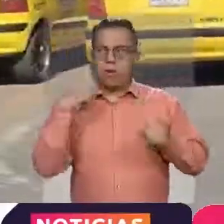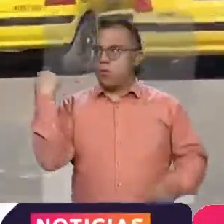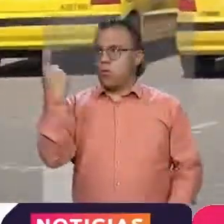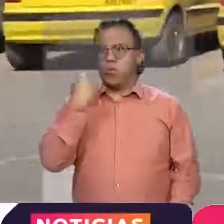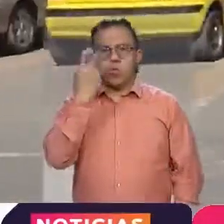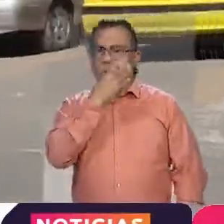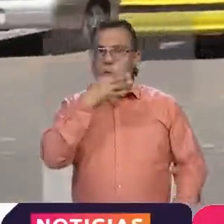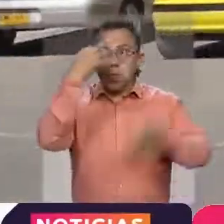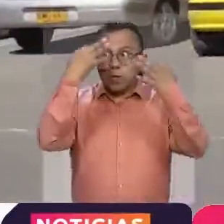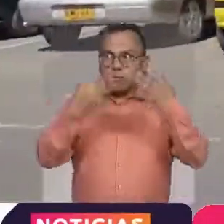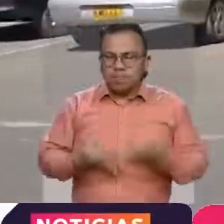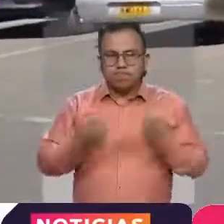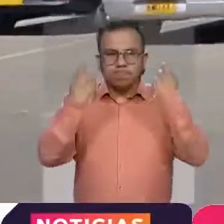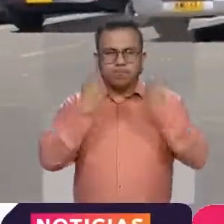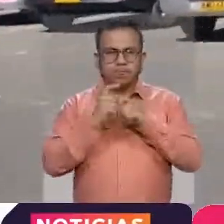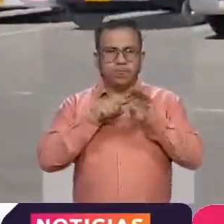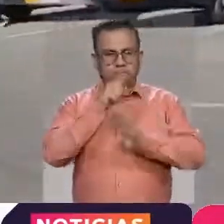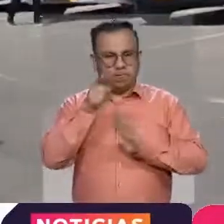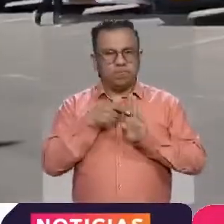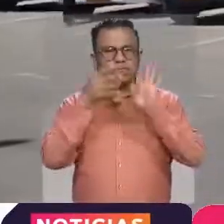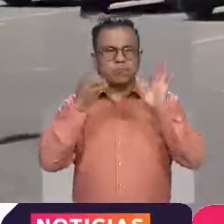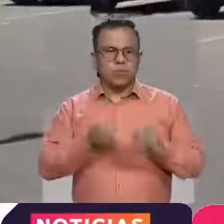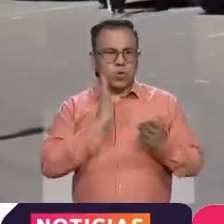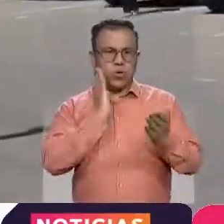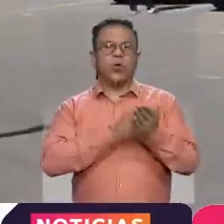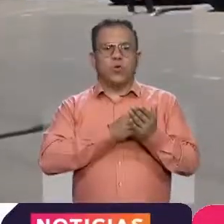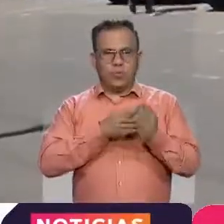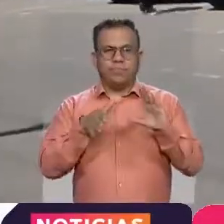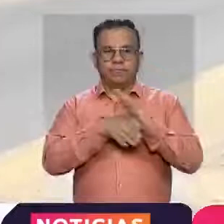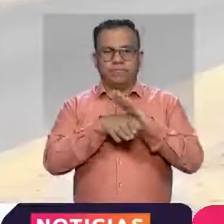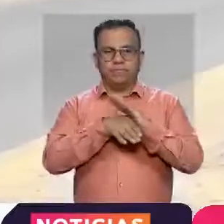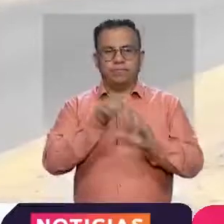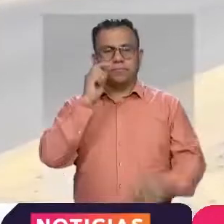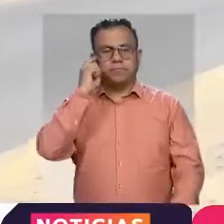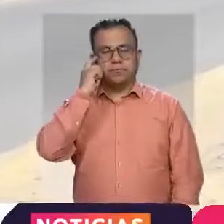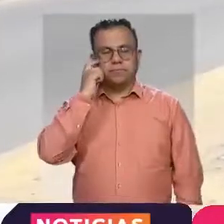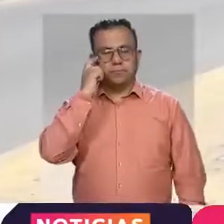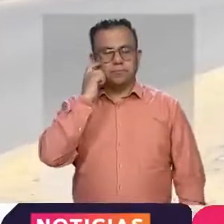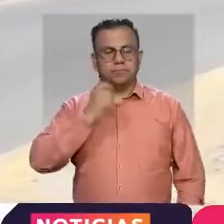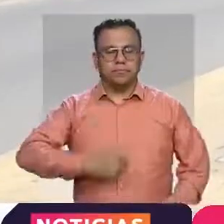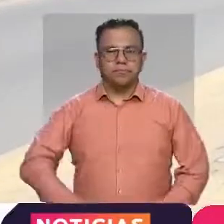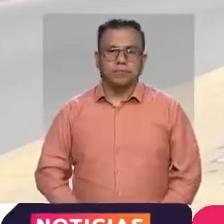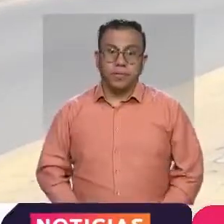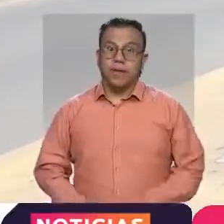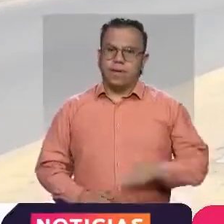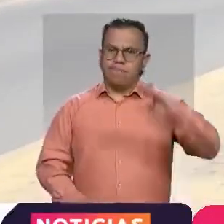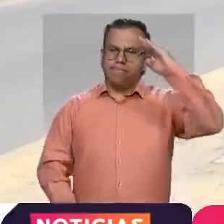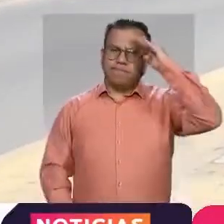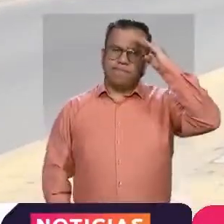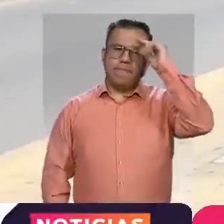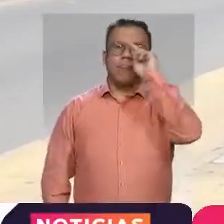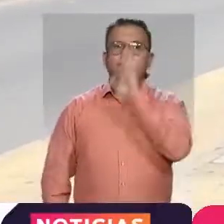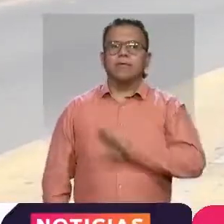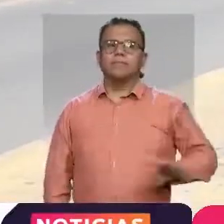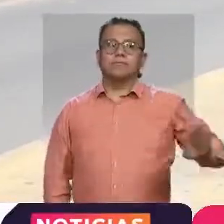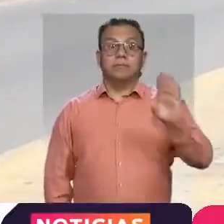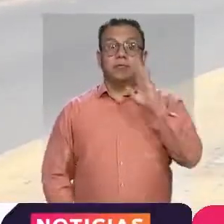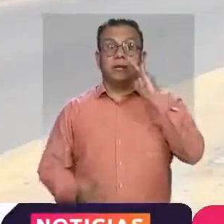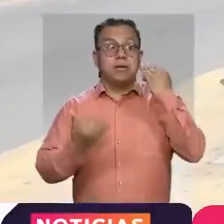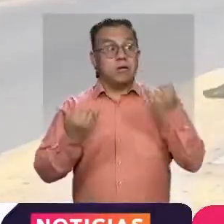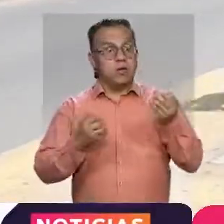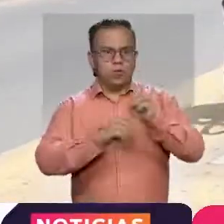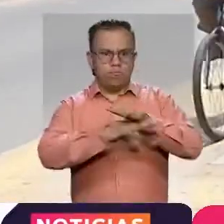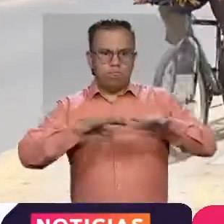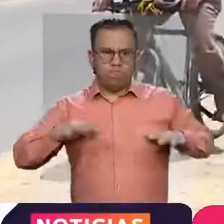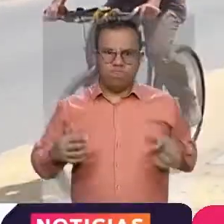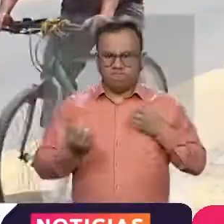datos específicos sobre los delitos en contra de taxistas. La Policía Nacional fortalecerá la red de apoyo